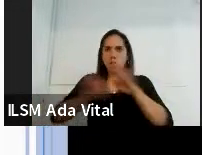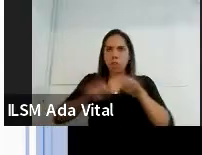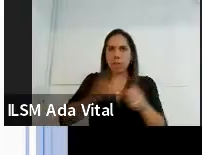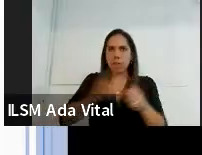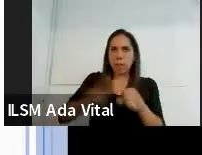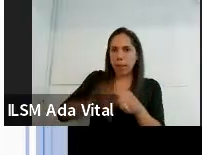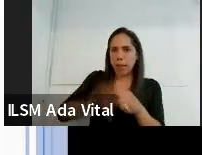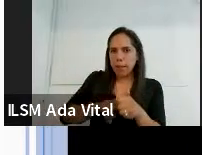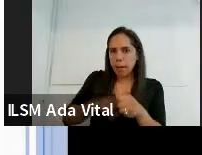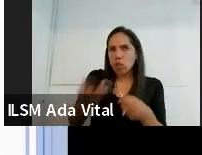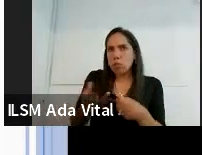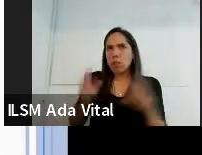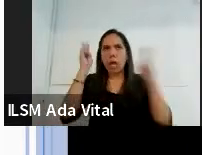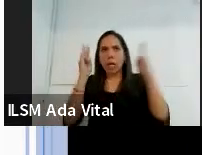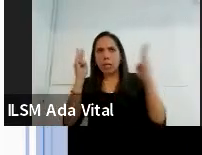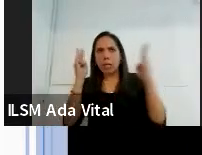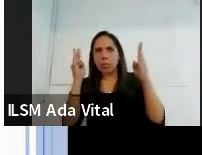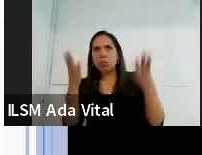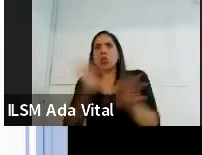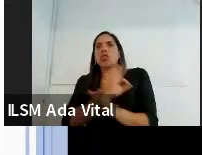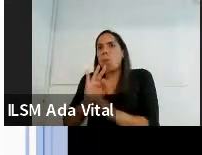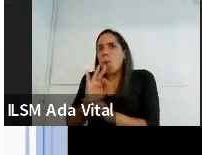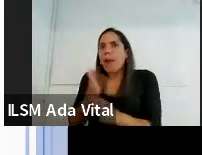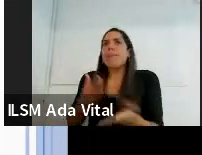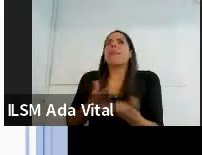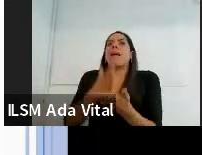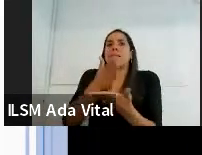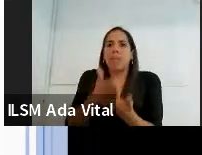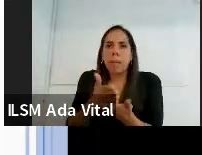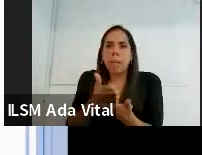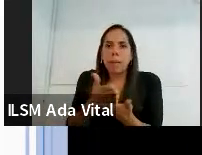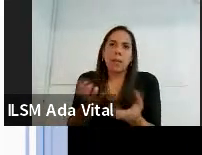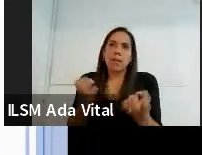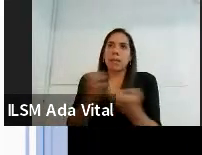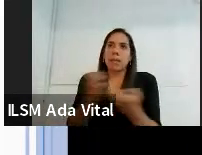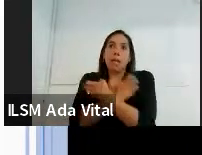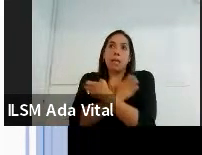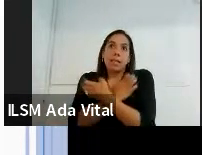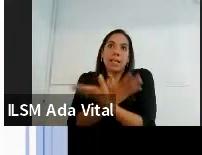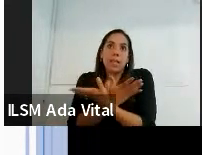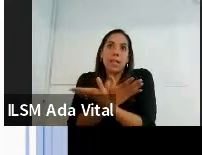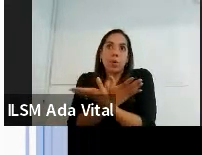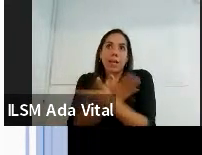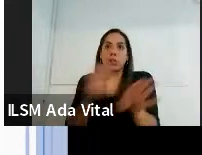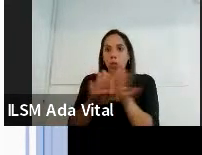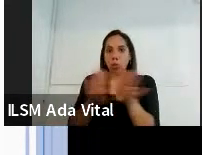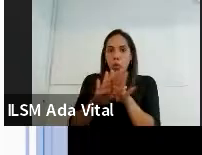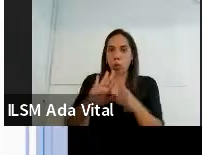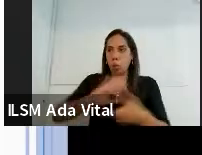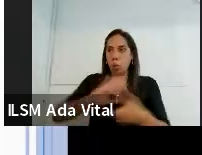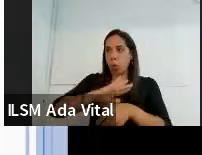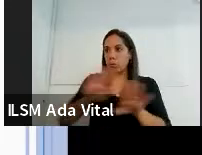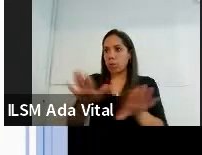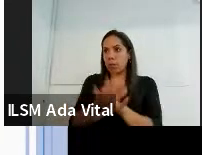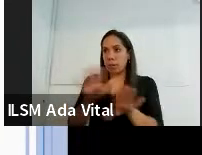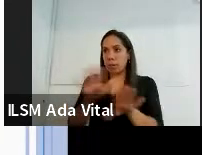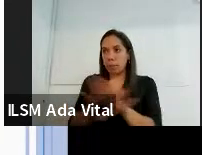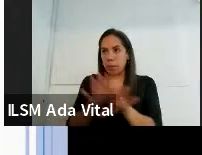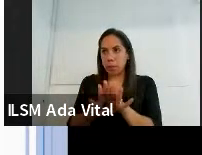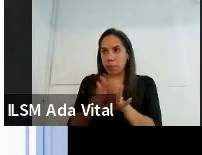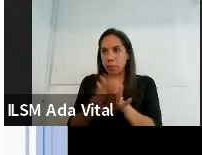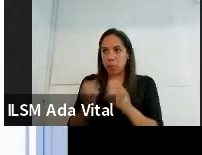da las herramientas para ello? Evidentemente no. Entonces, vamos a hablar algunas de las características generales del